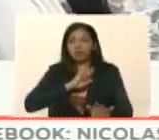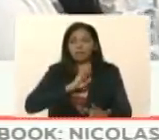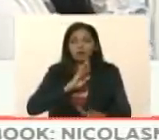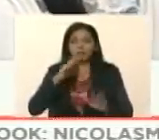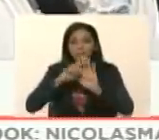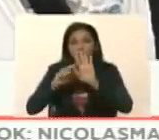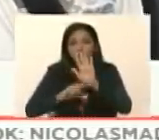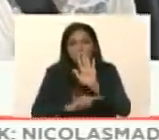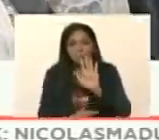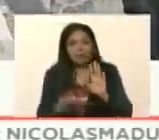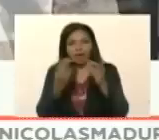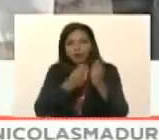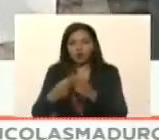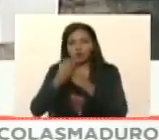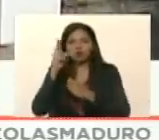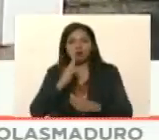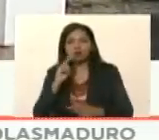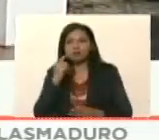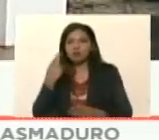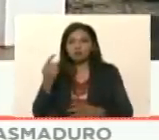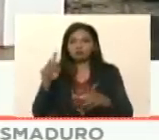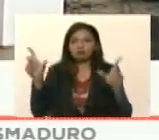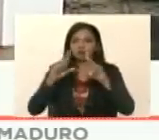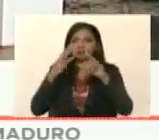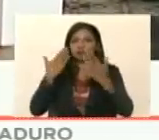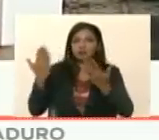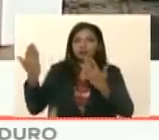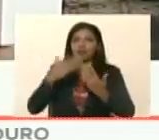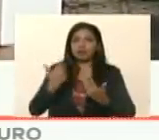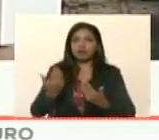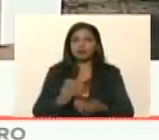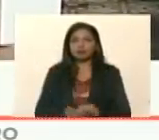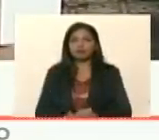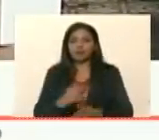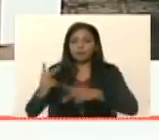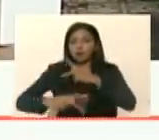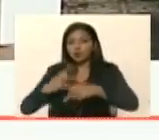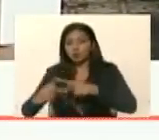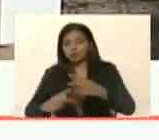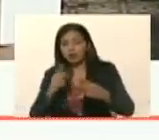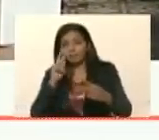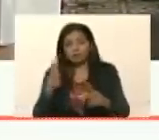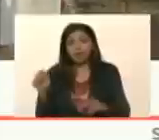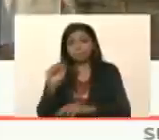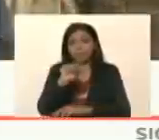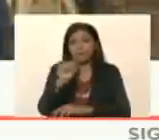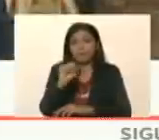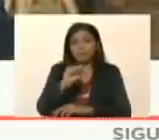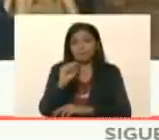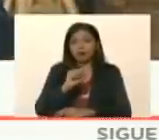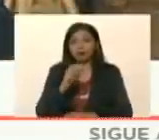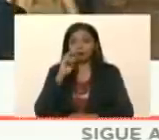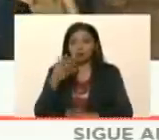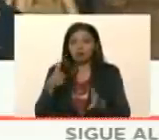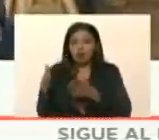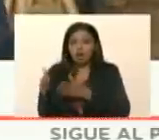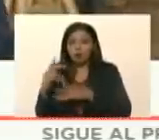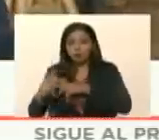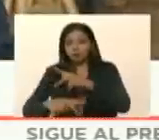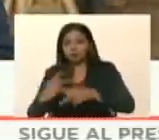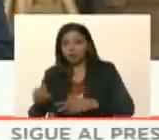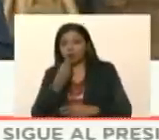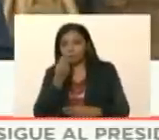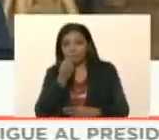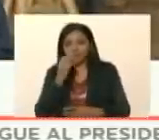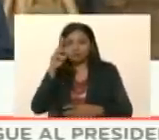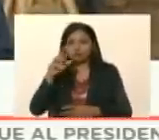económica bolivariana, quería que movieran esta ventana productiva automotriz. Por un lado, produciendo alimentos